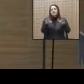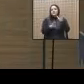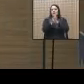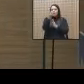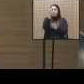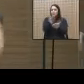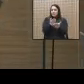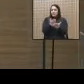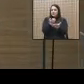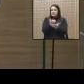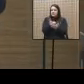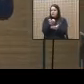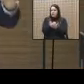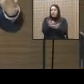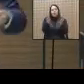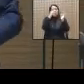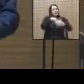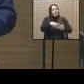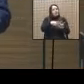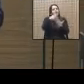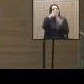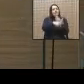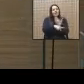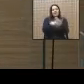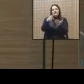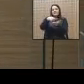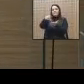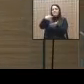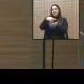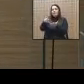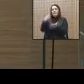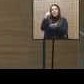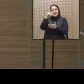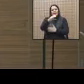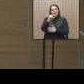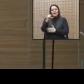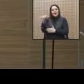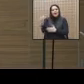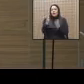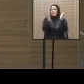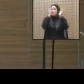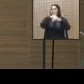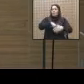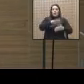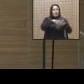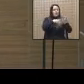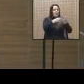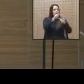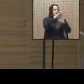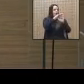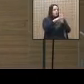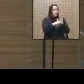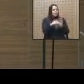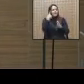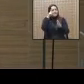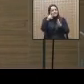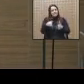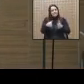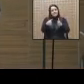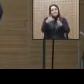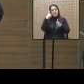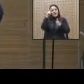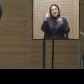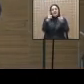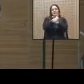pagos para la caja, no existe una hoja de ruta para la crisis, y yo voté